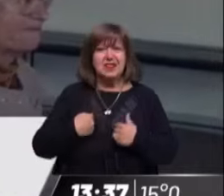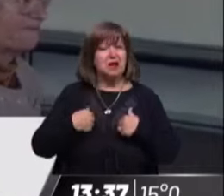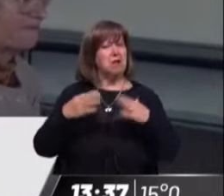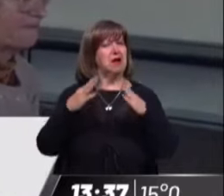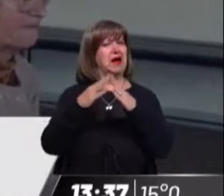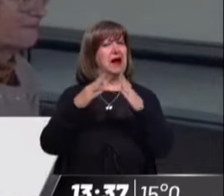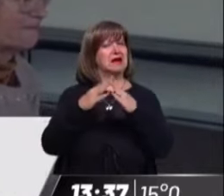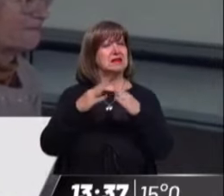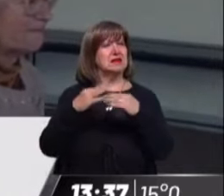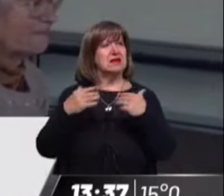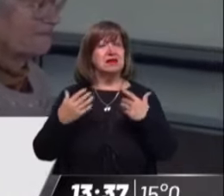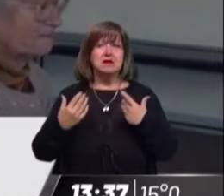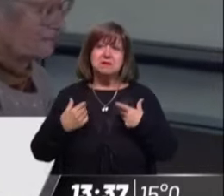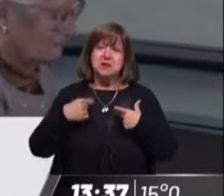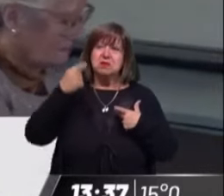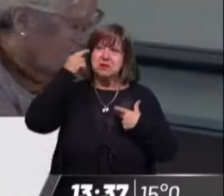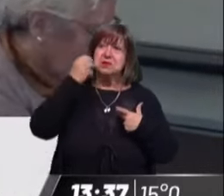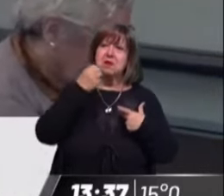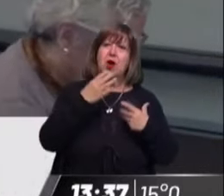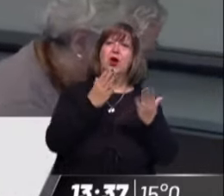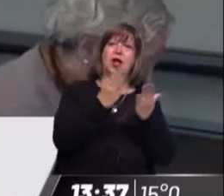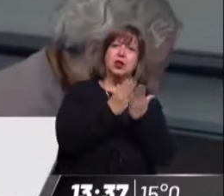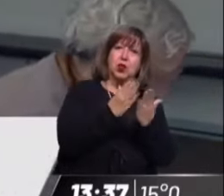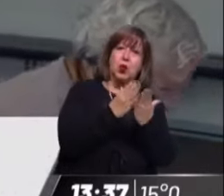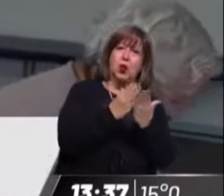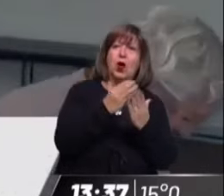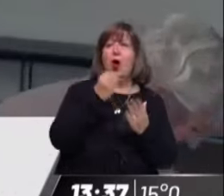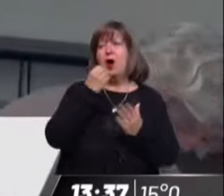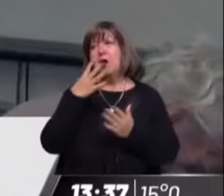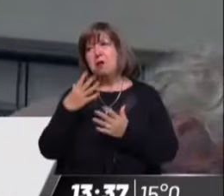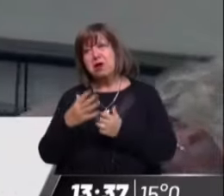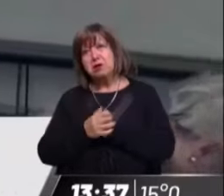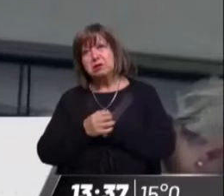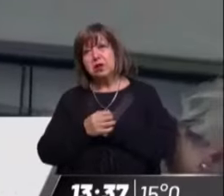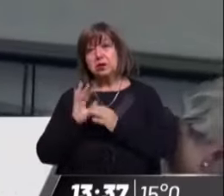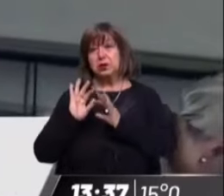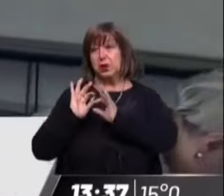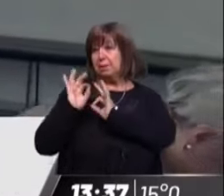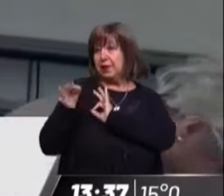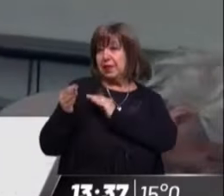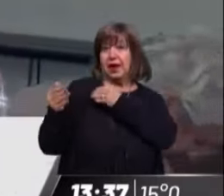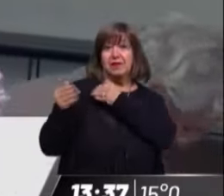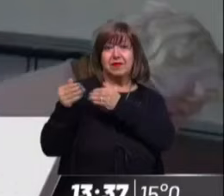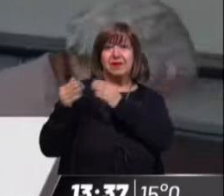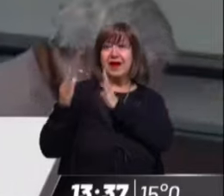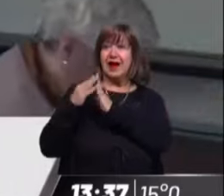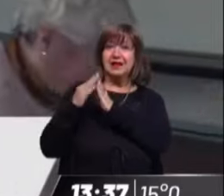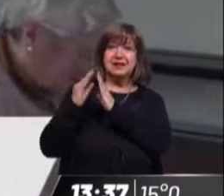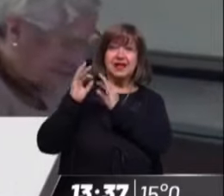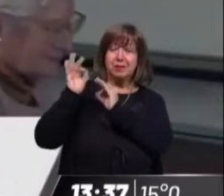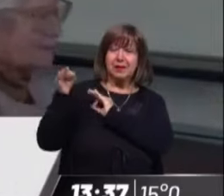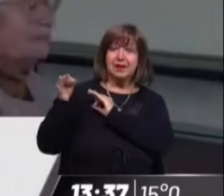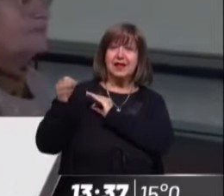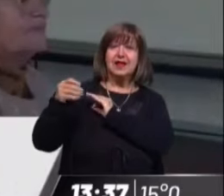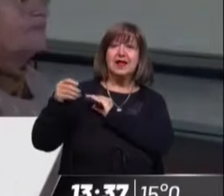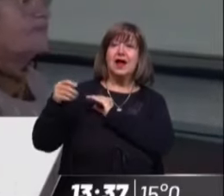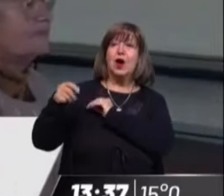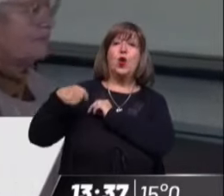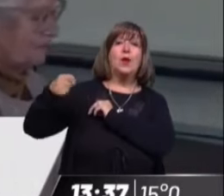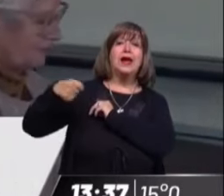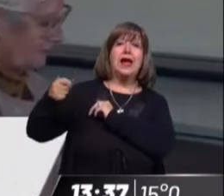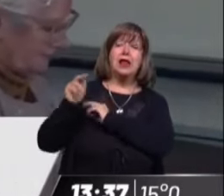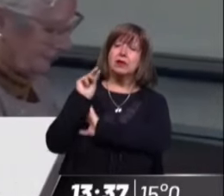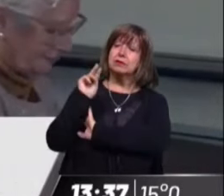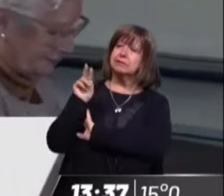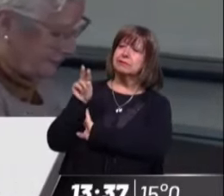quedó estudiar, me quedó muchas cosas en el camino, entonces, como justo vivía al lado del centro jubilado, me arrimé y ahí